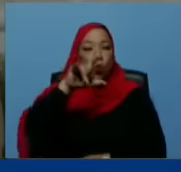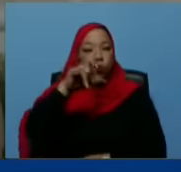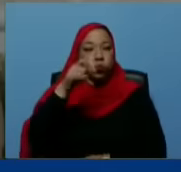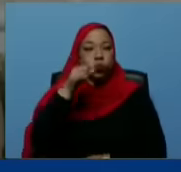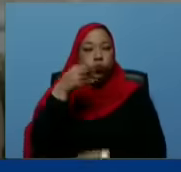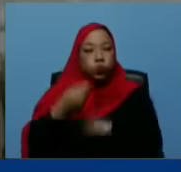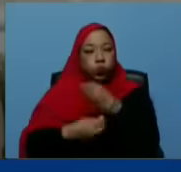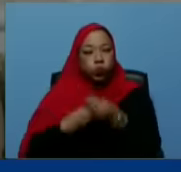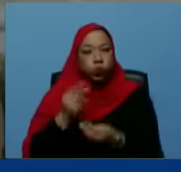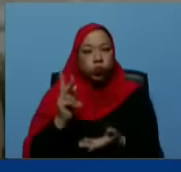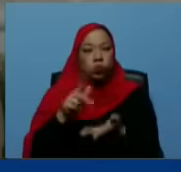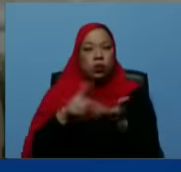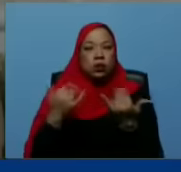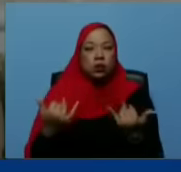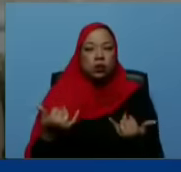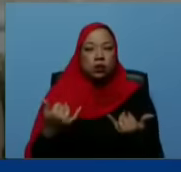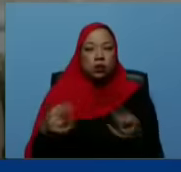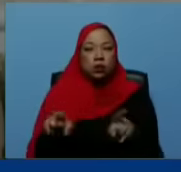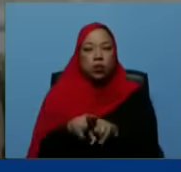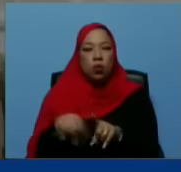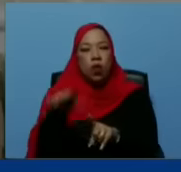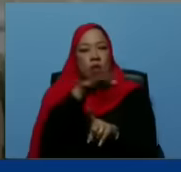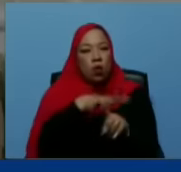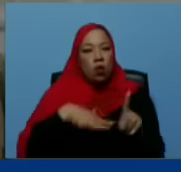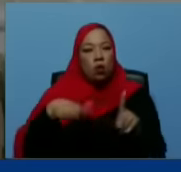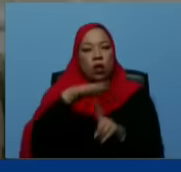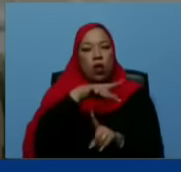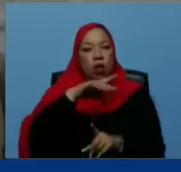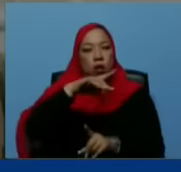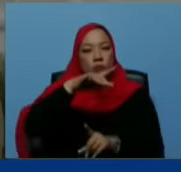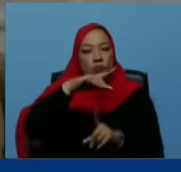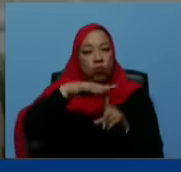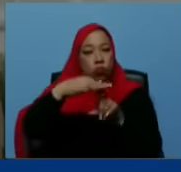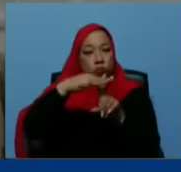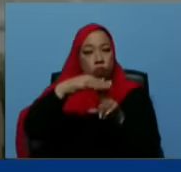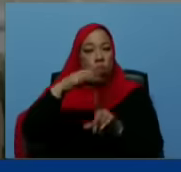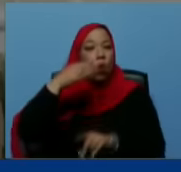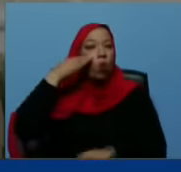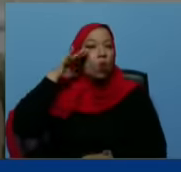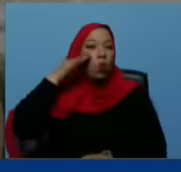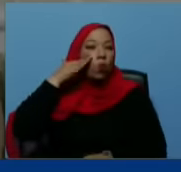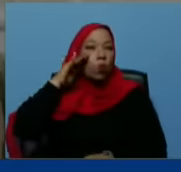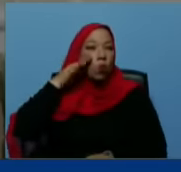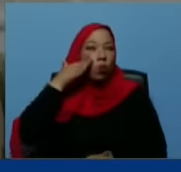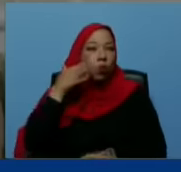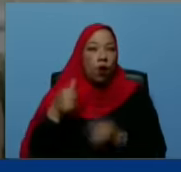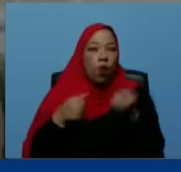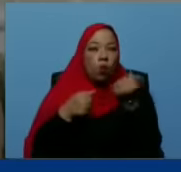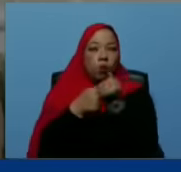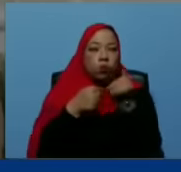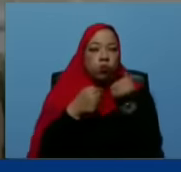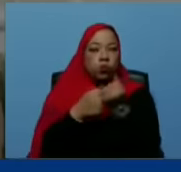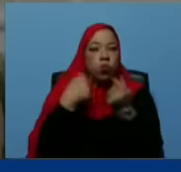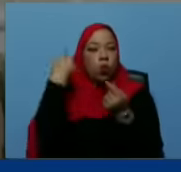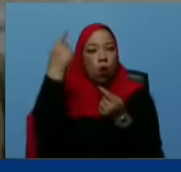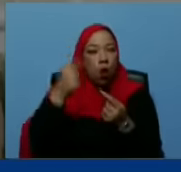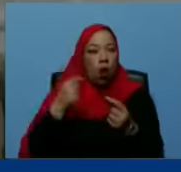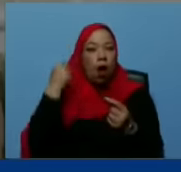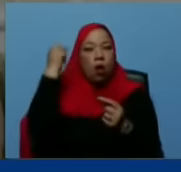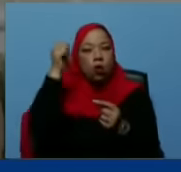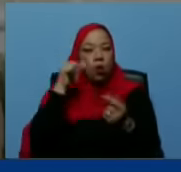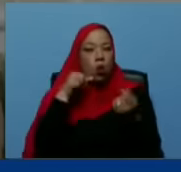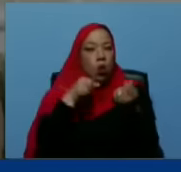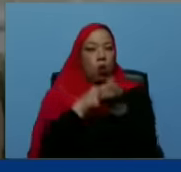simulaba, creaba, digamos, el clima en las redes sociales de que todo el mundo escribía a su favor, de que todos los videos eran a su favor,